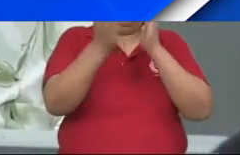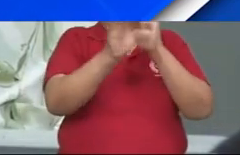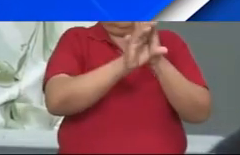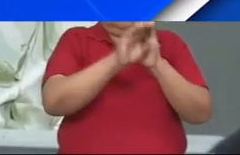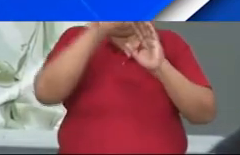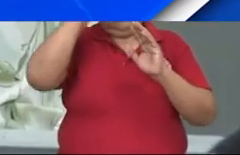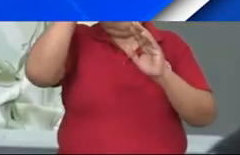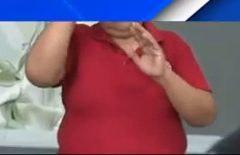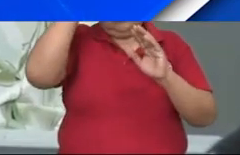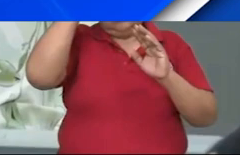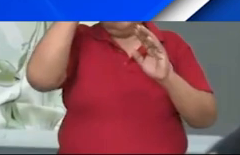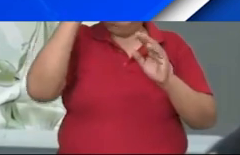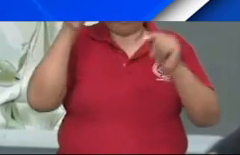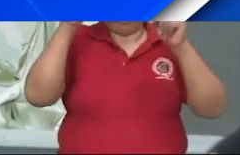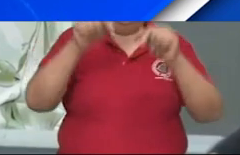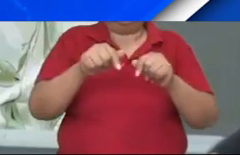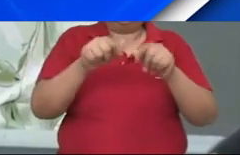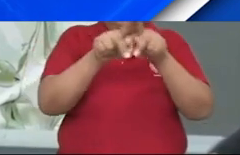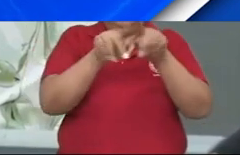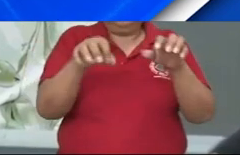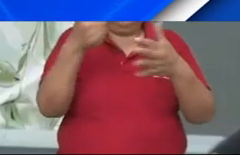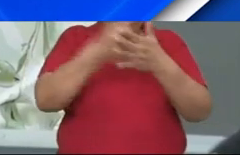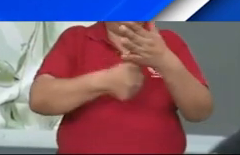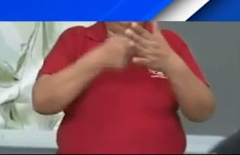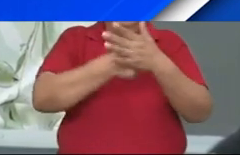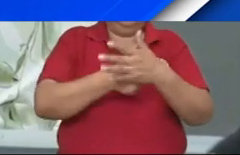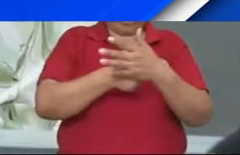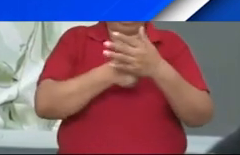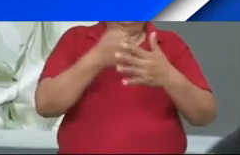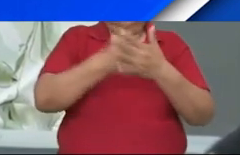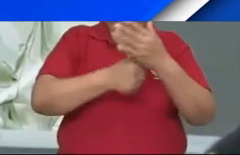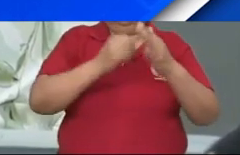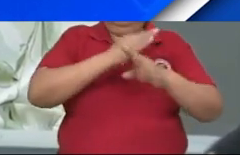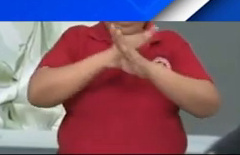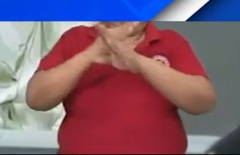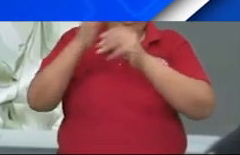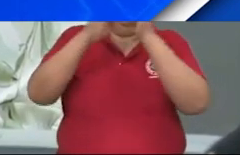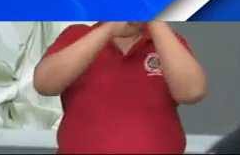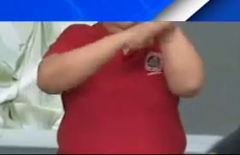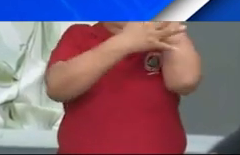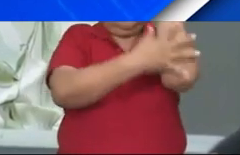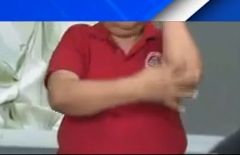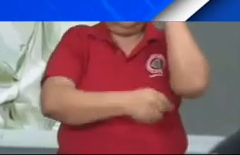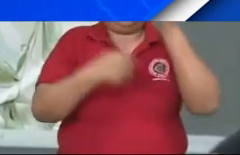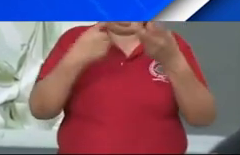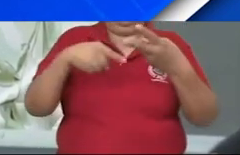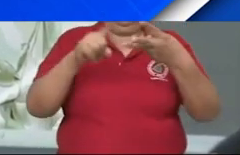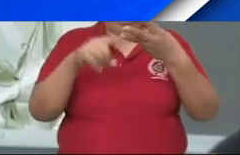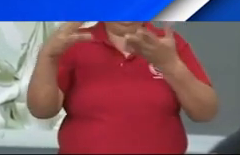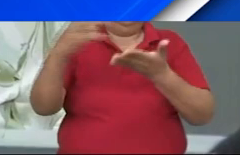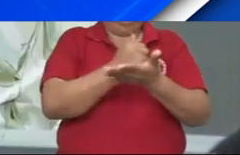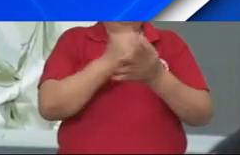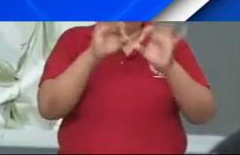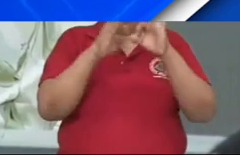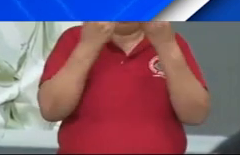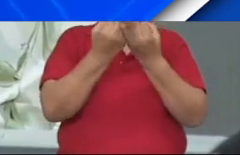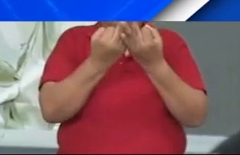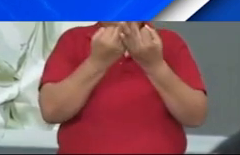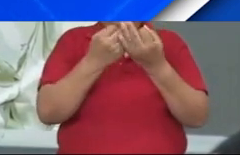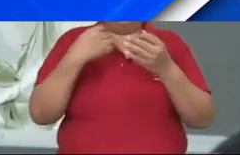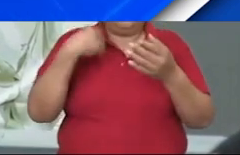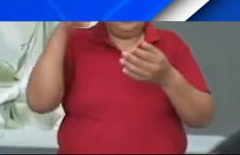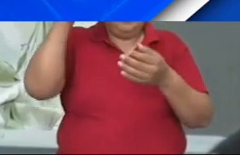Constitución política, con el Plan de Lucha contra la Pobreza y el Código de Familia, que ubican